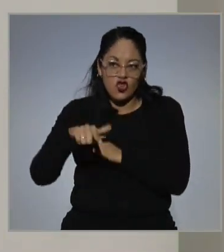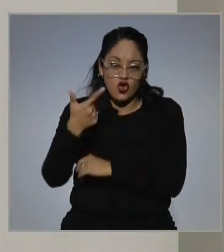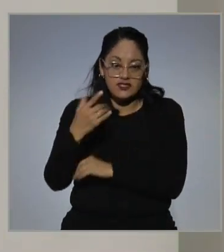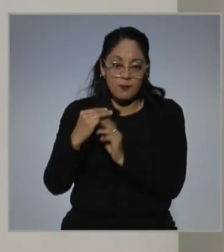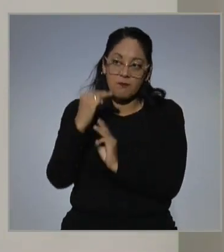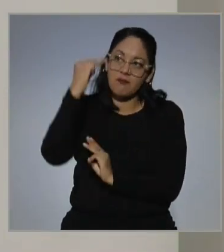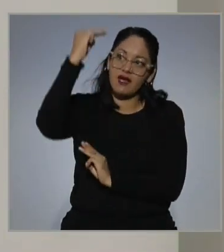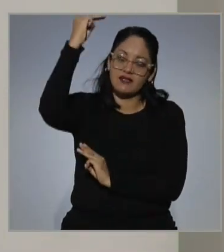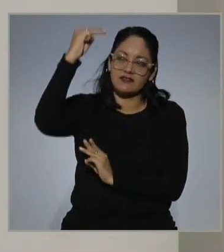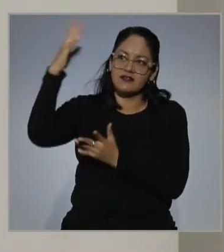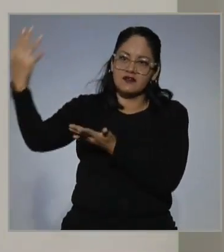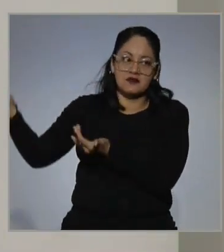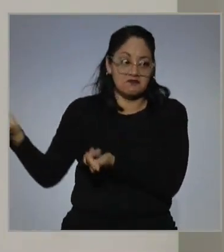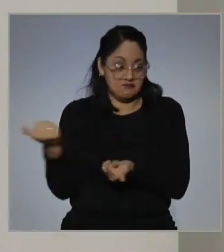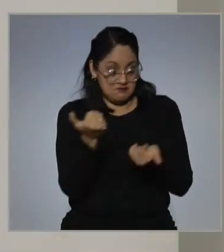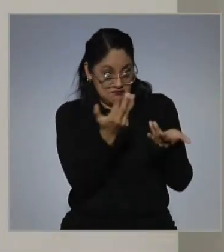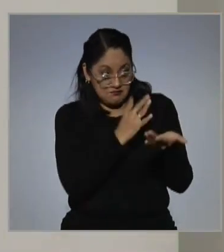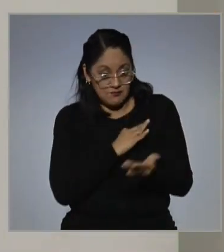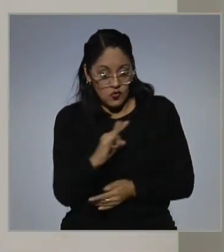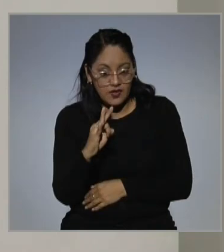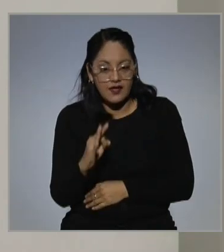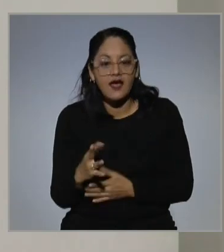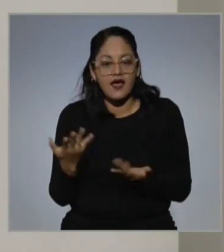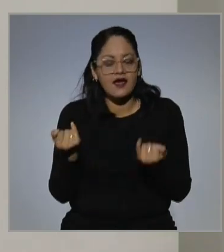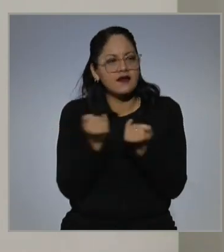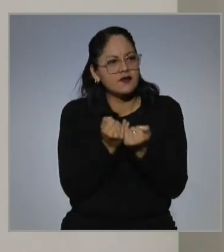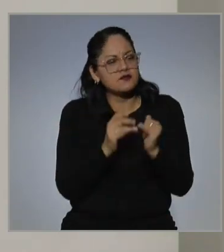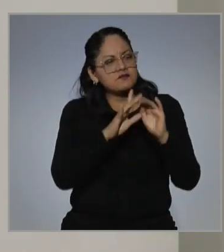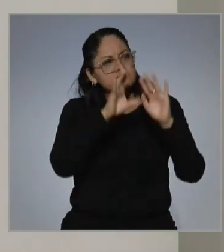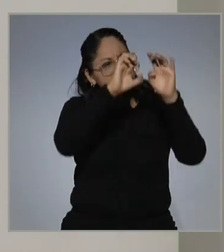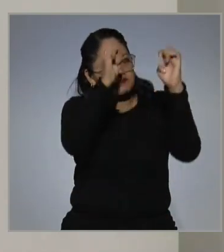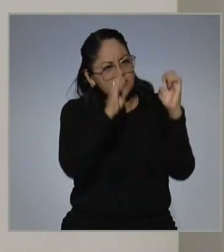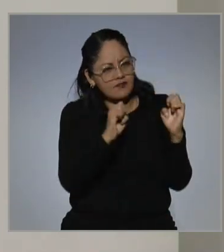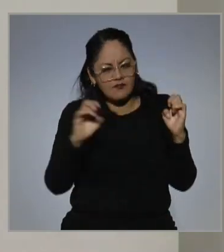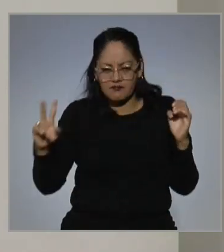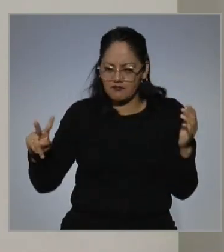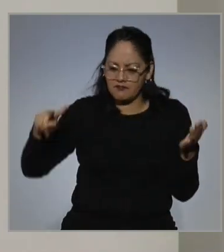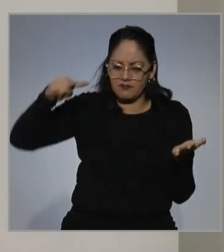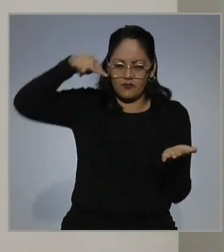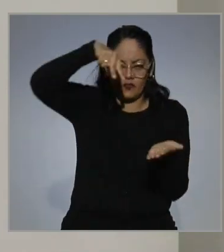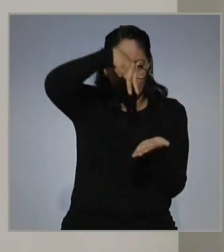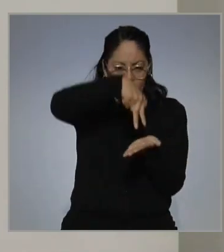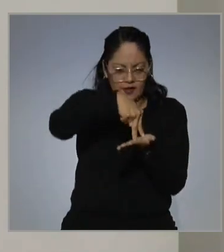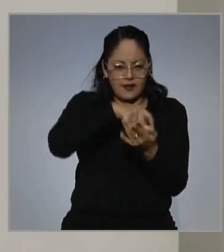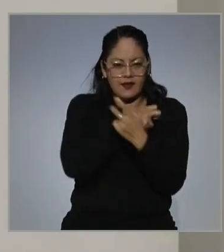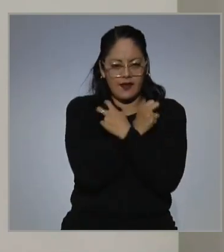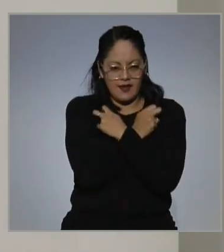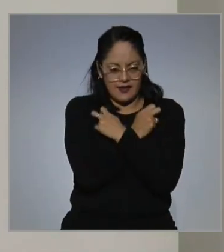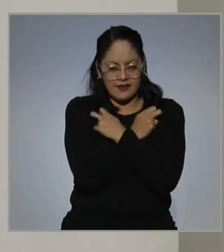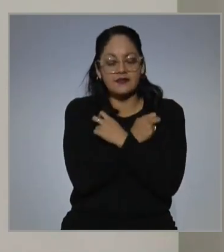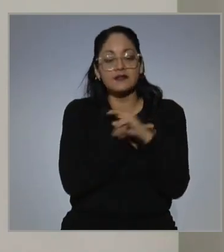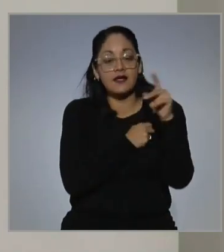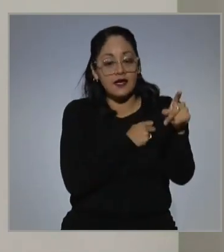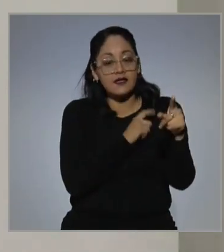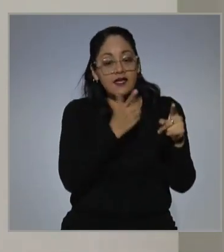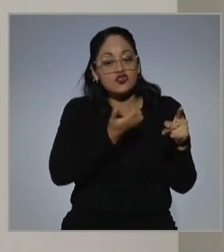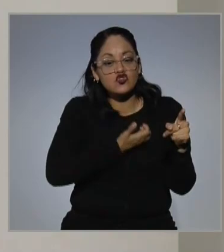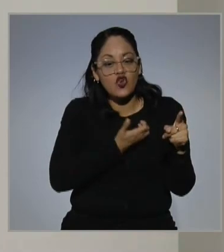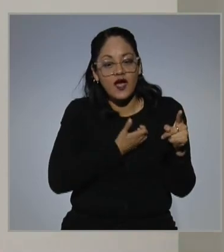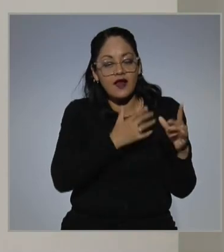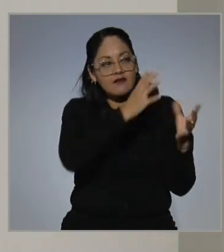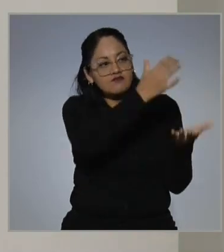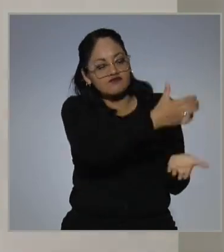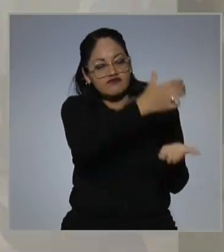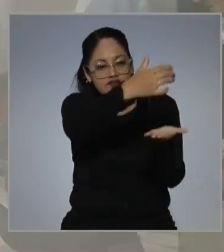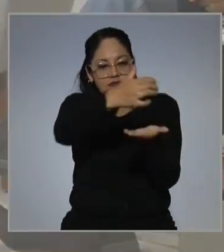de altura. El caso es de que le construimos una estructura para ponerlas de pie a esas calacas, las pusimos en el Zócalo y